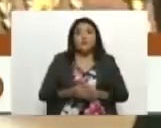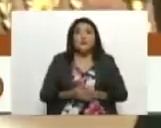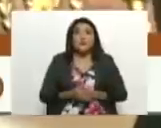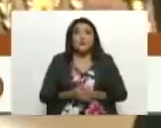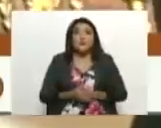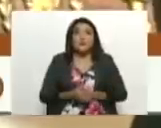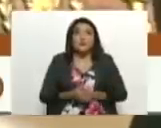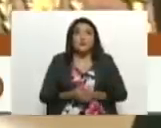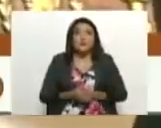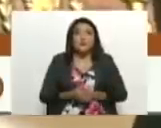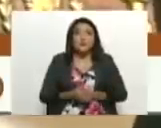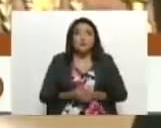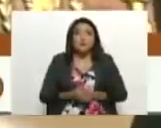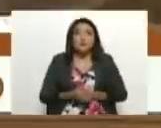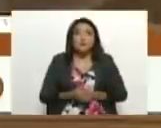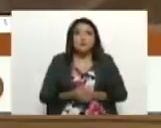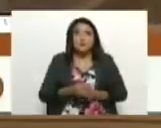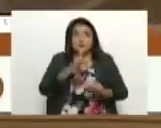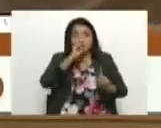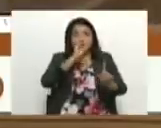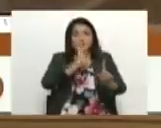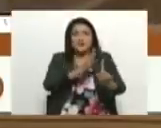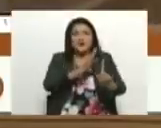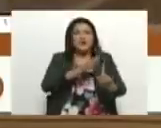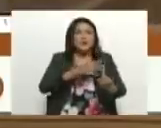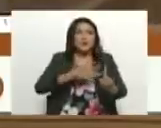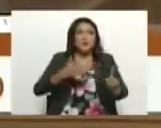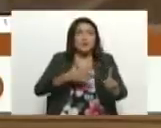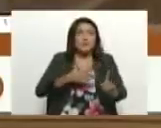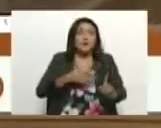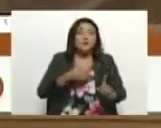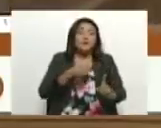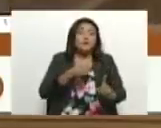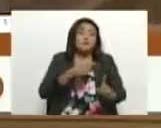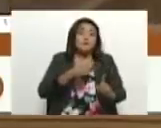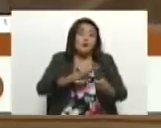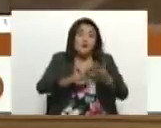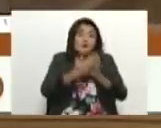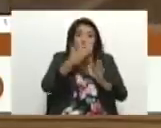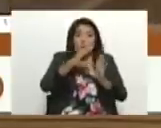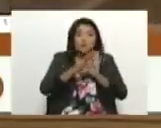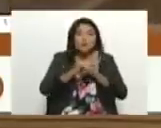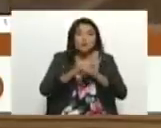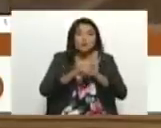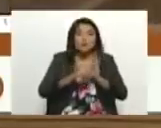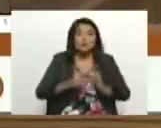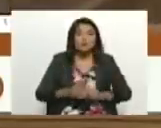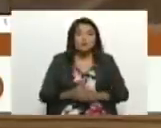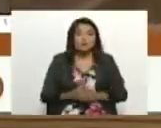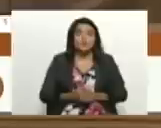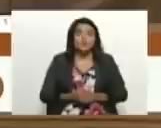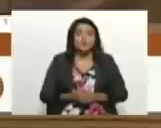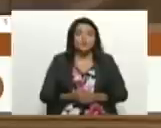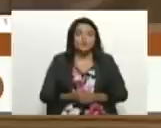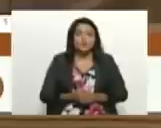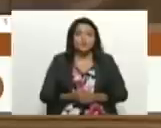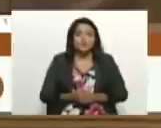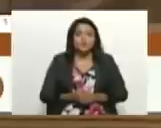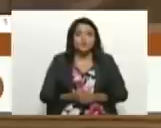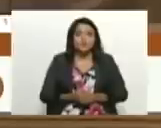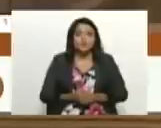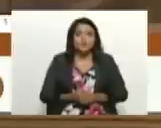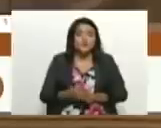directo a un elemento fundamental de la lucha contra la corrupción, que es acabar con la